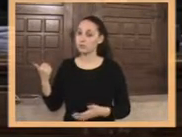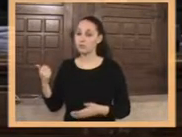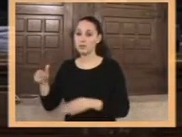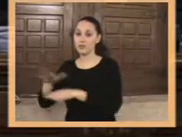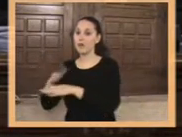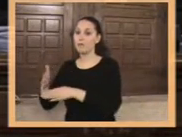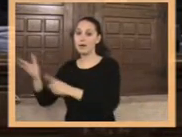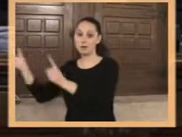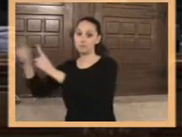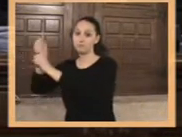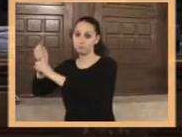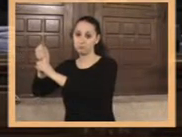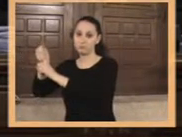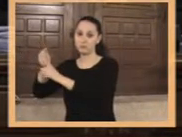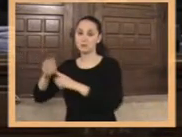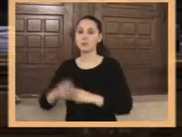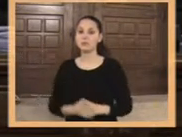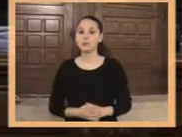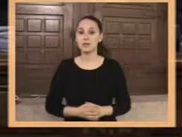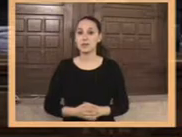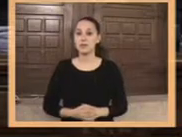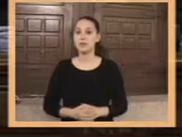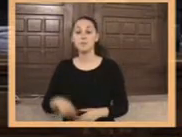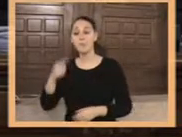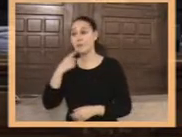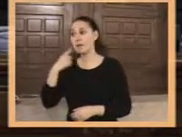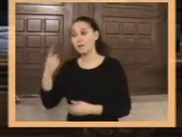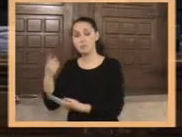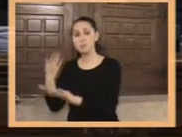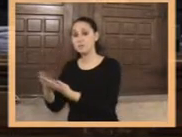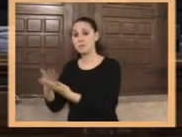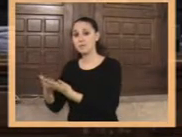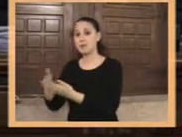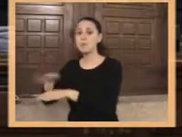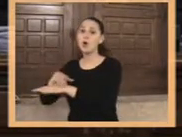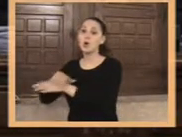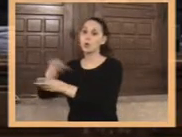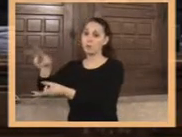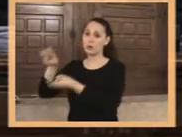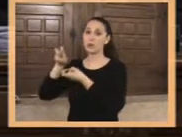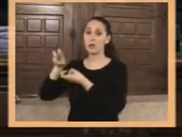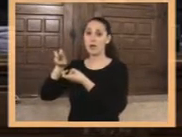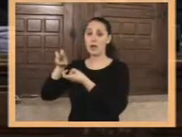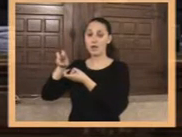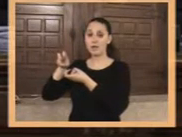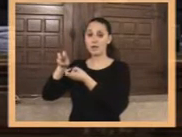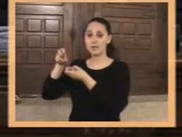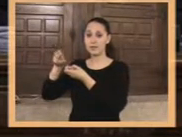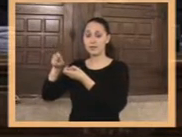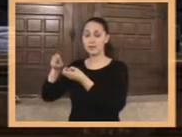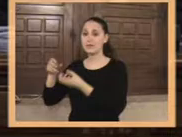de Hacienda, que no nos costase en ningún momento dinero. Y se inició, como si nos ha costado con otros inmuebles, como es el caso